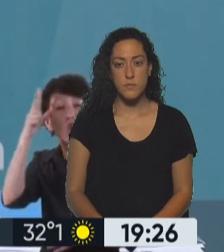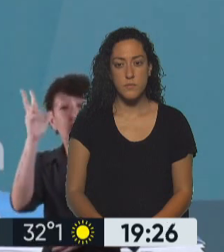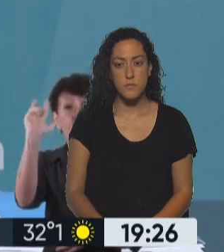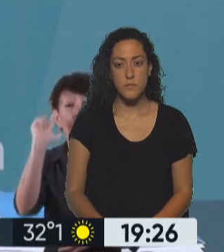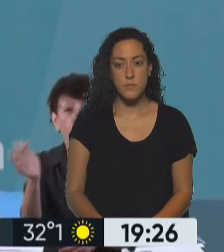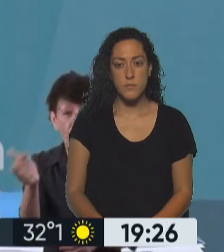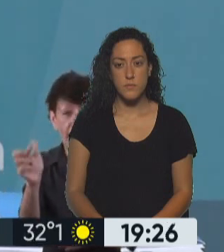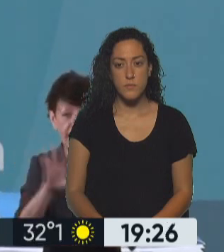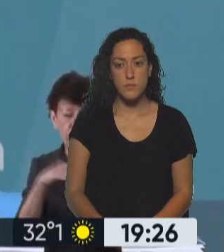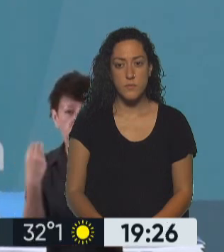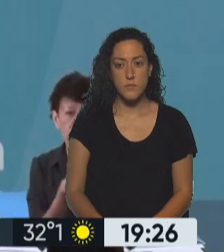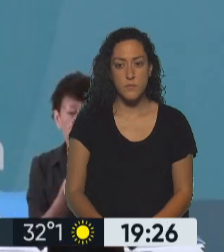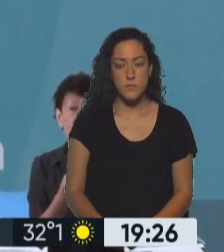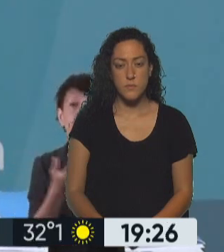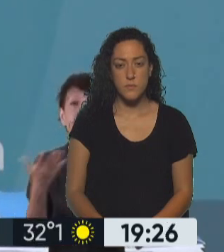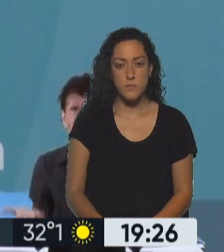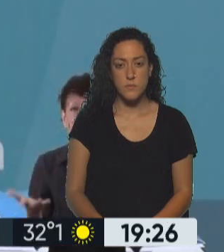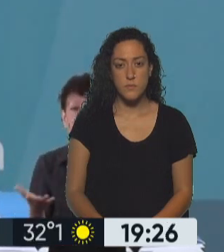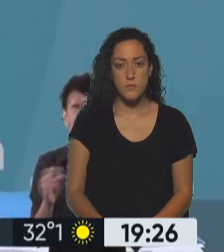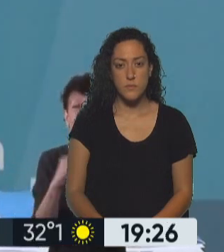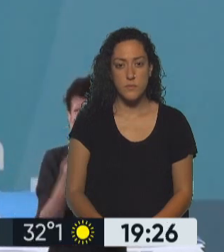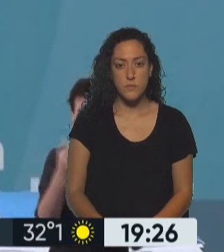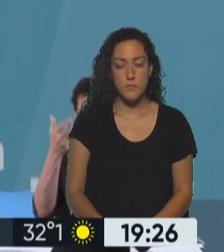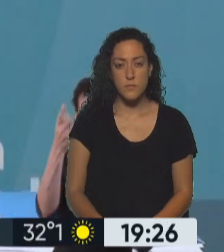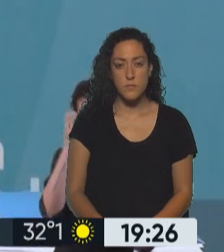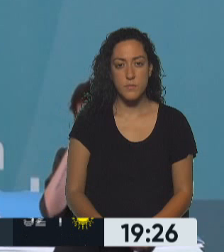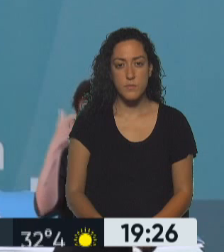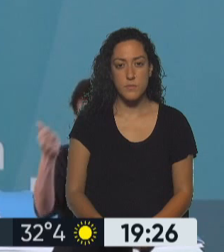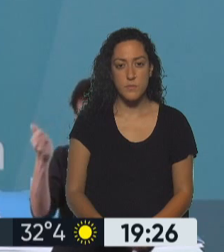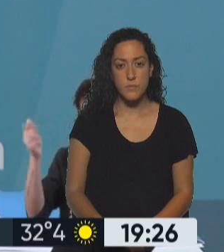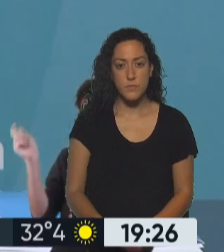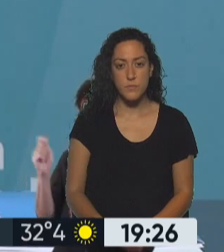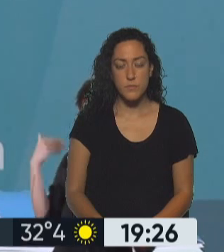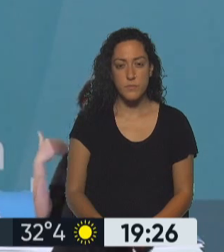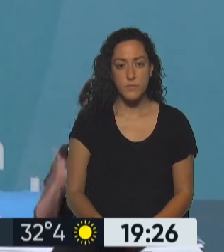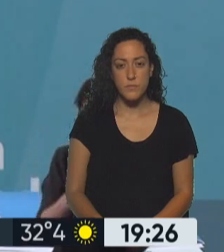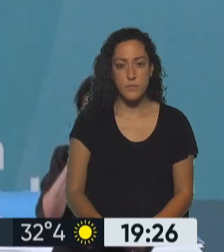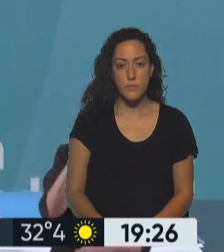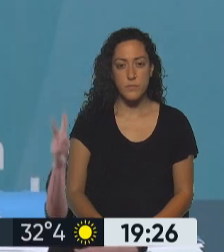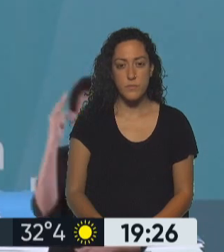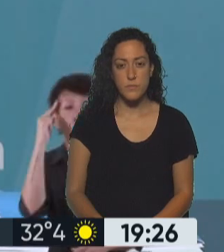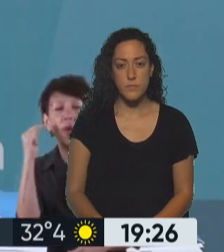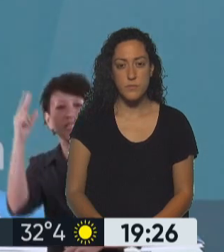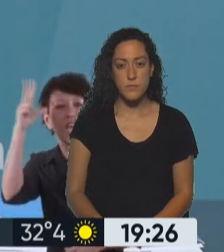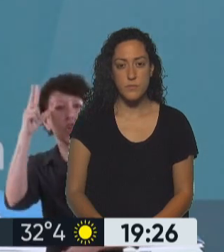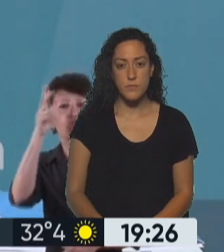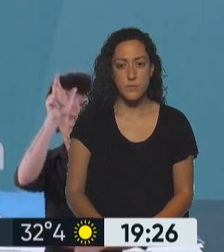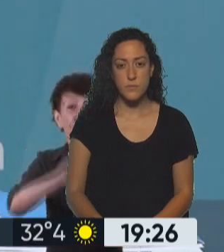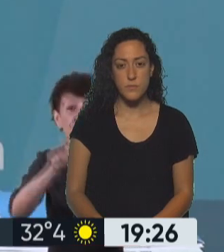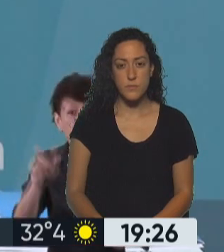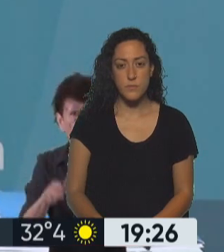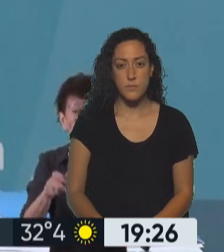dólares. Estamos hablando de 26 meses de 2.098 personas que han accedido a un ahorro